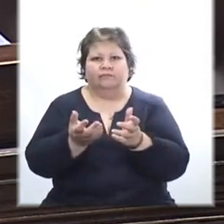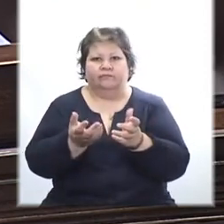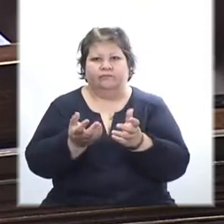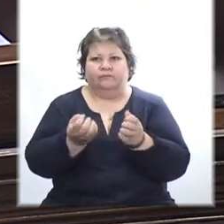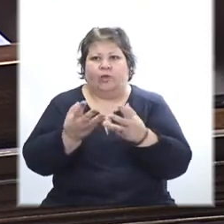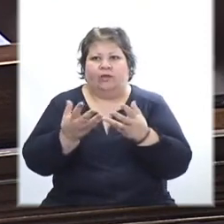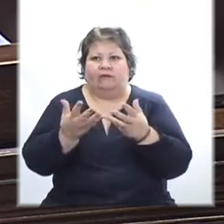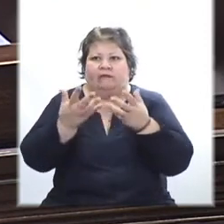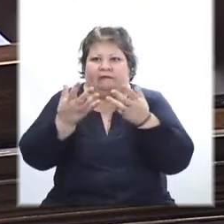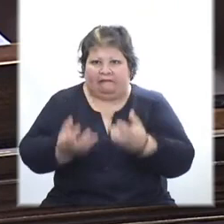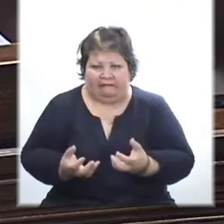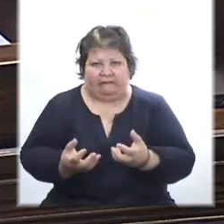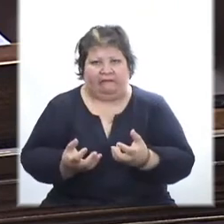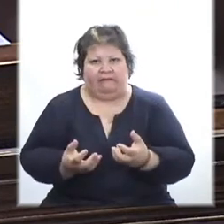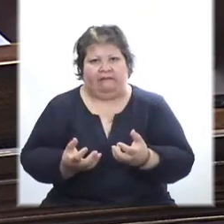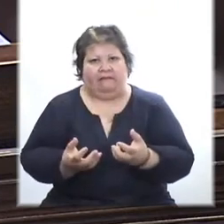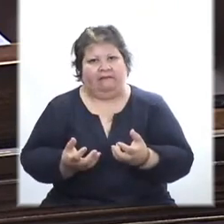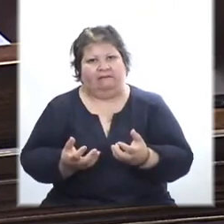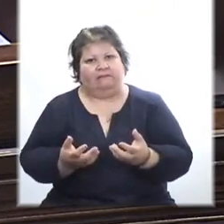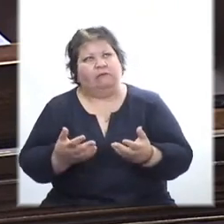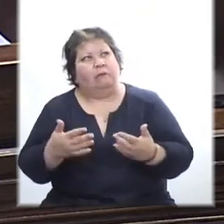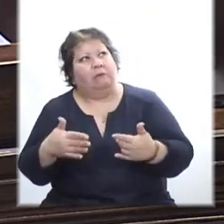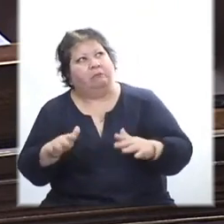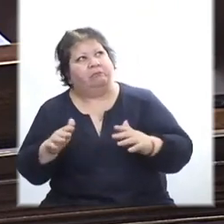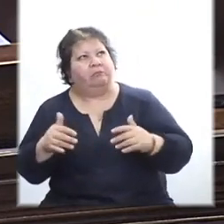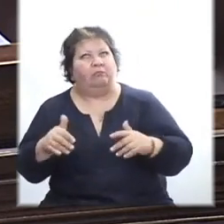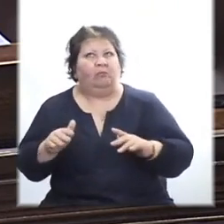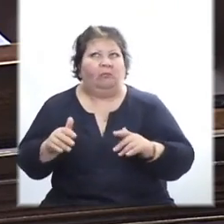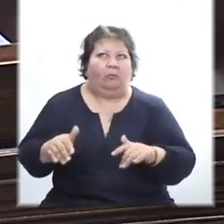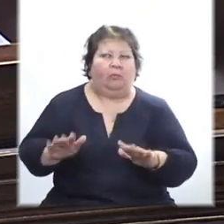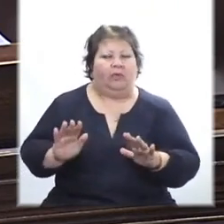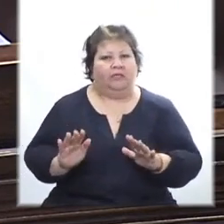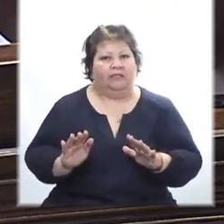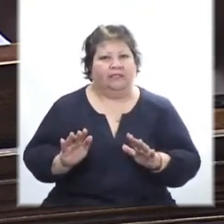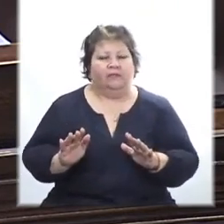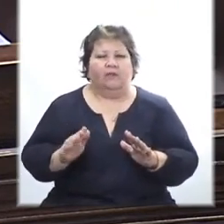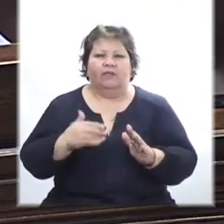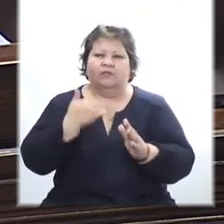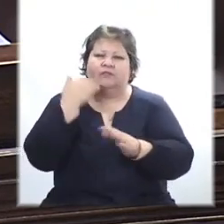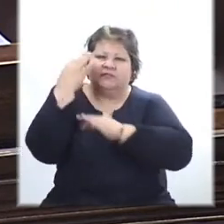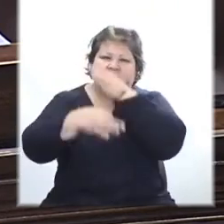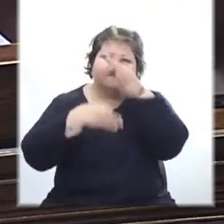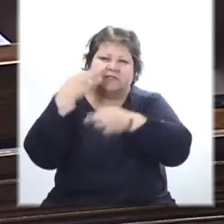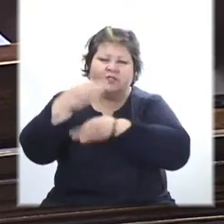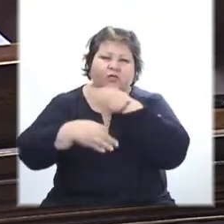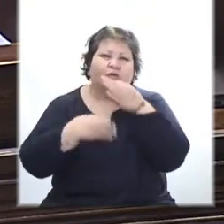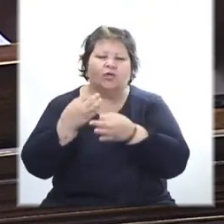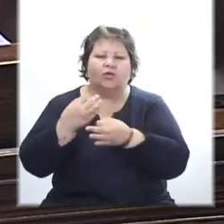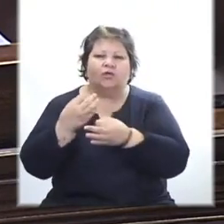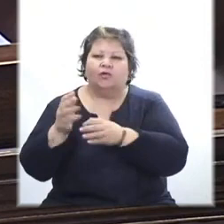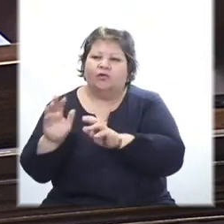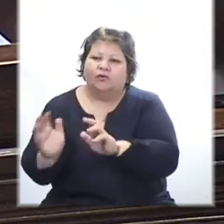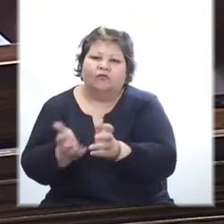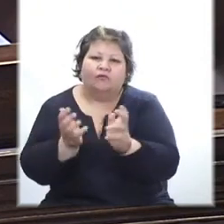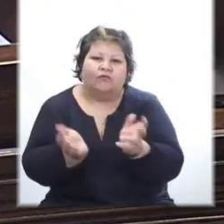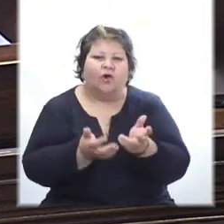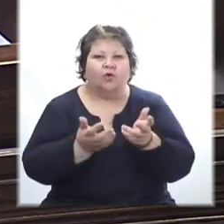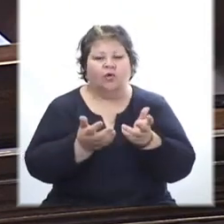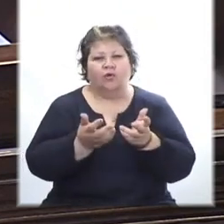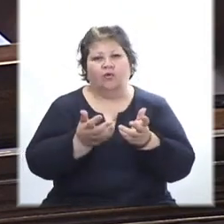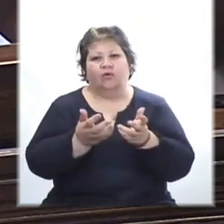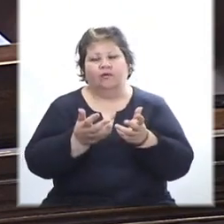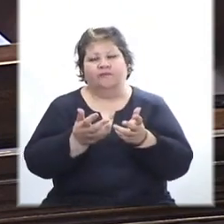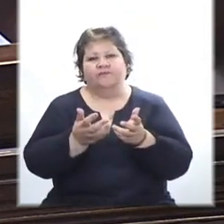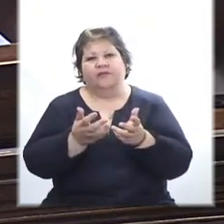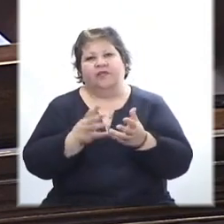nos dio la impresión que se manejaron un poco livianamente y que cuando se habló del foco intencional con móviles